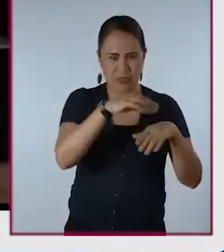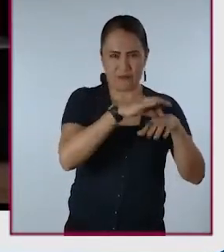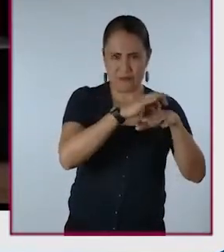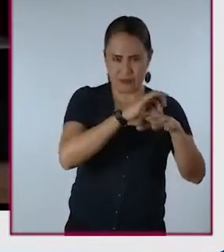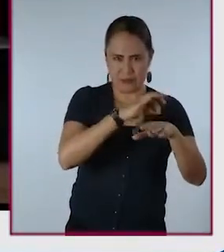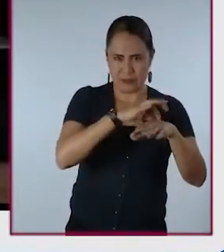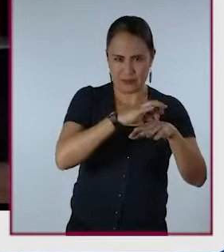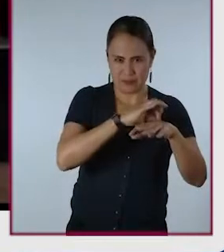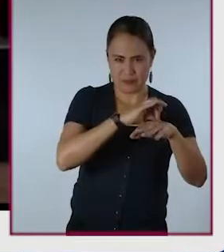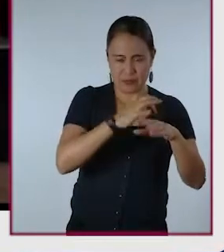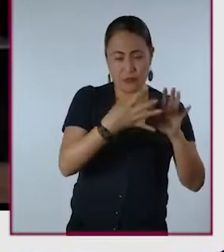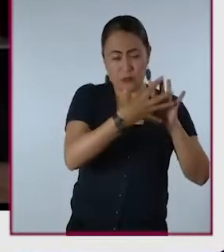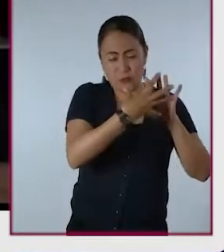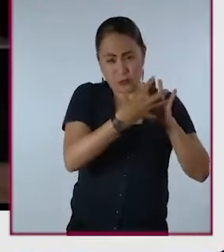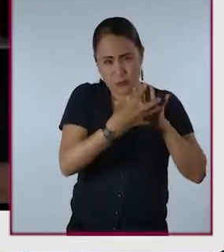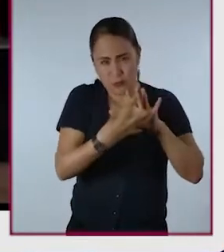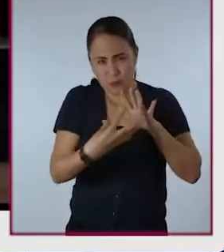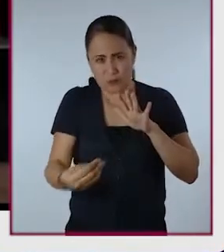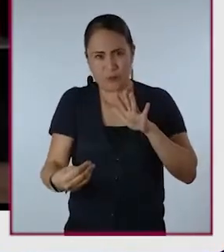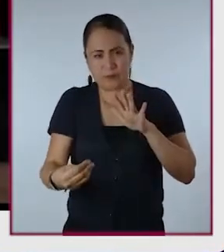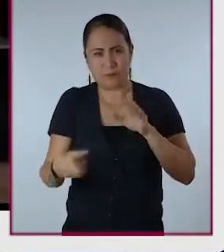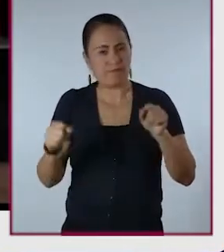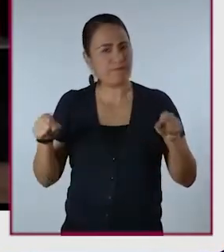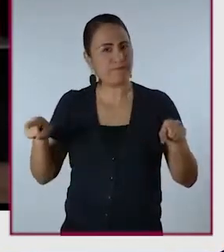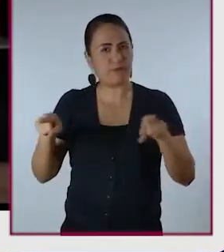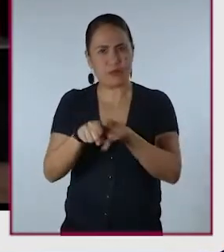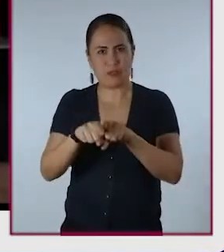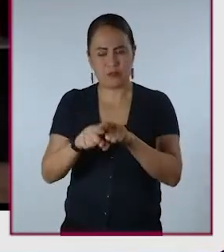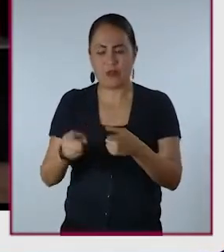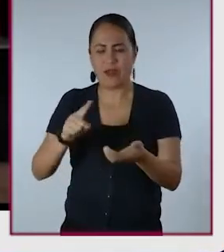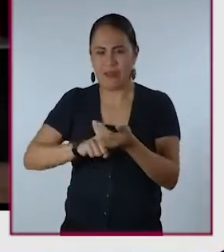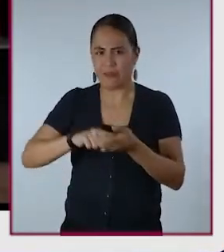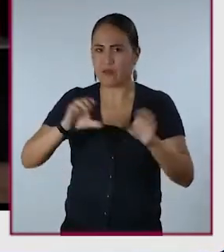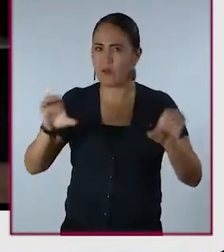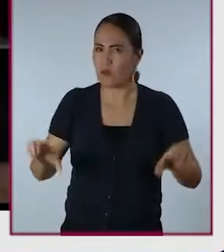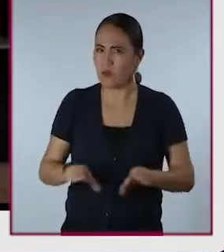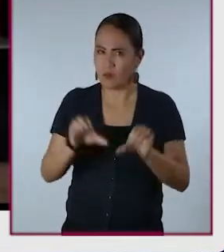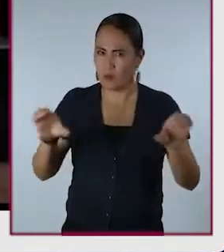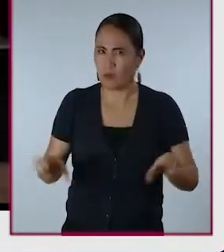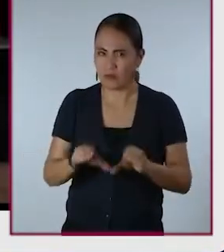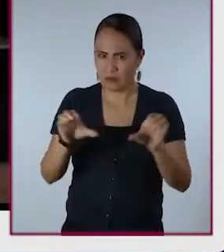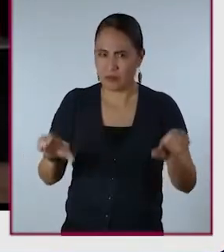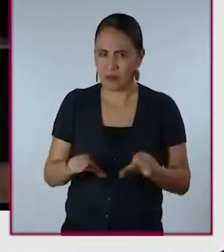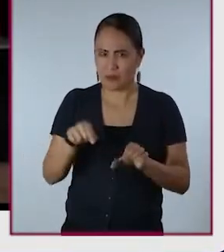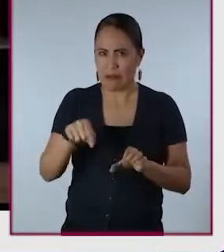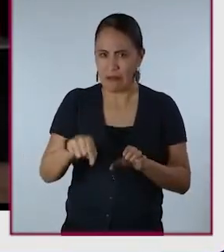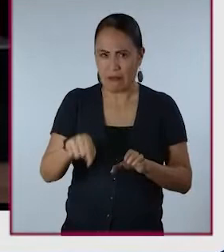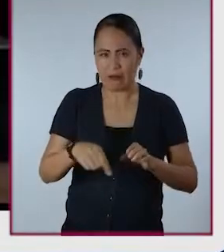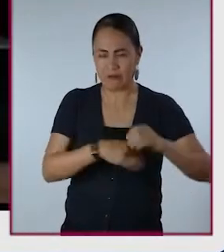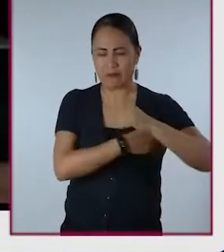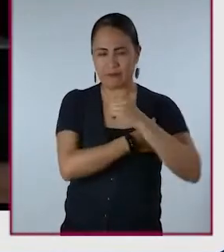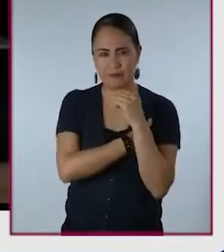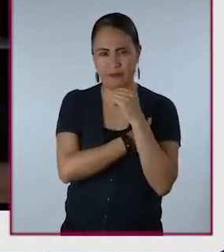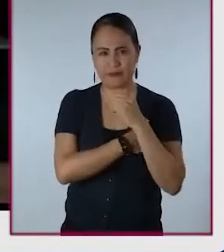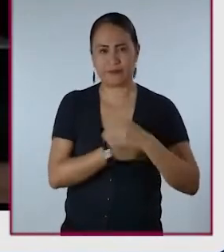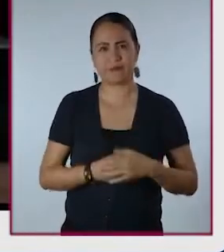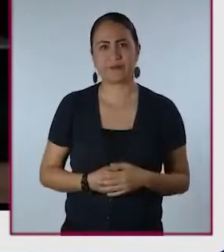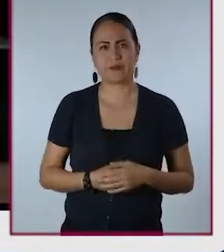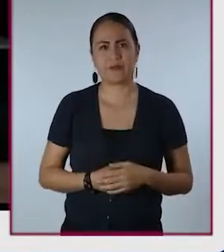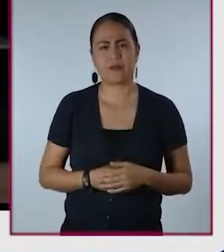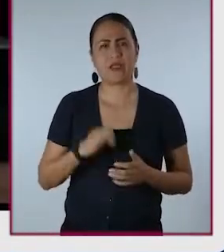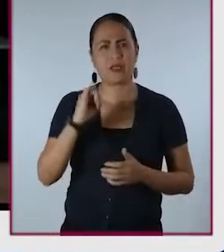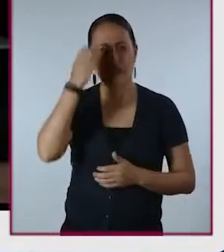se replique en la misma proporción en el archivo digital. ¿Qué pasa con